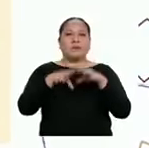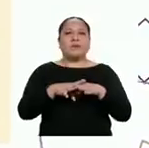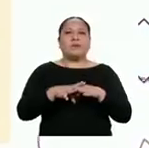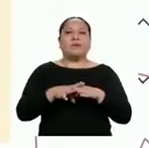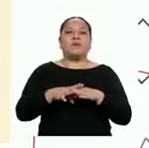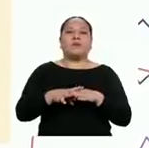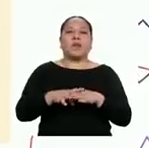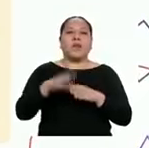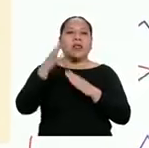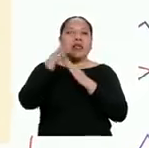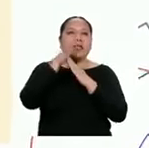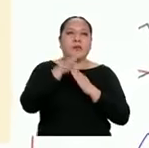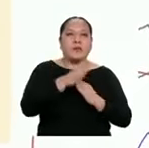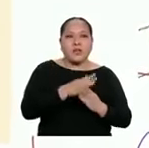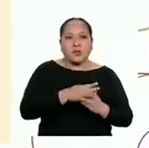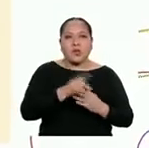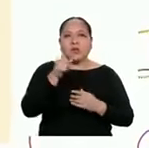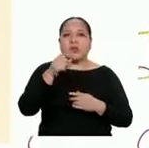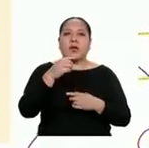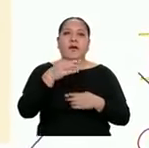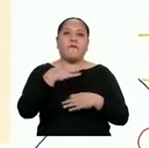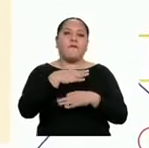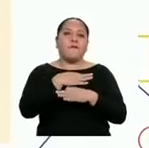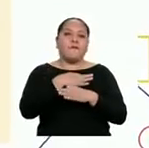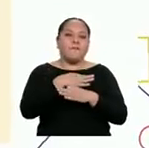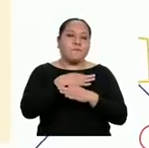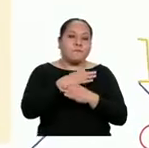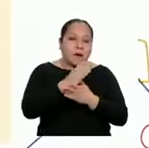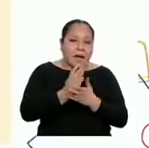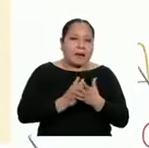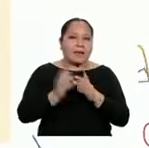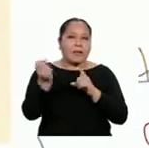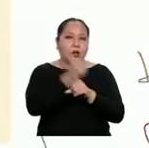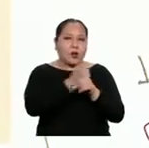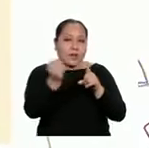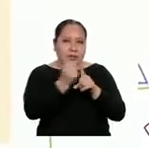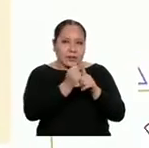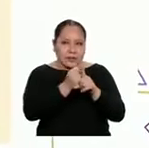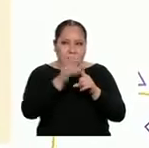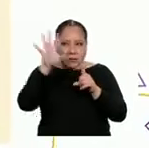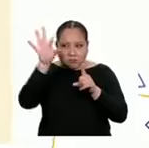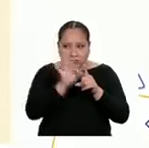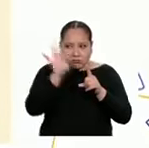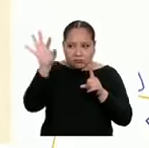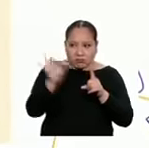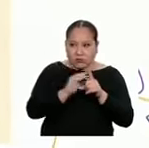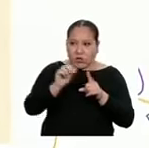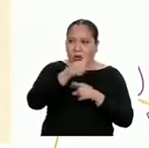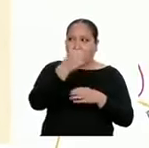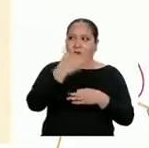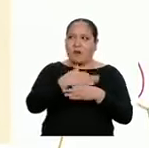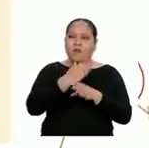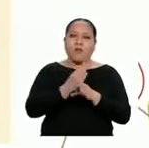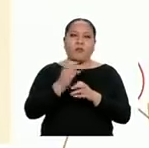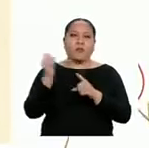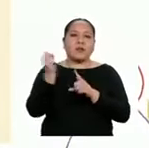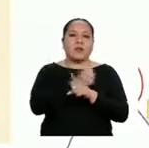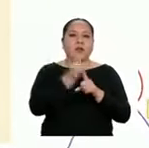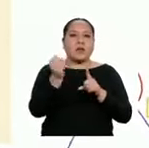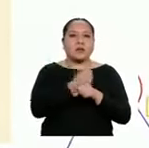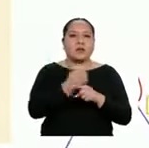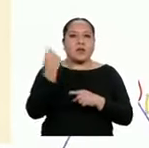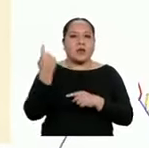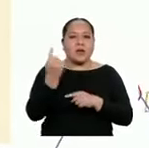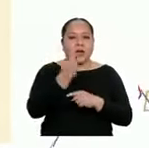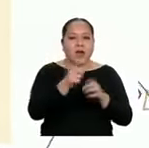la discriminación? Es una forma de violencia que deriva de otros tipos de violencia en la esfera social y en cada uno de